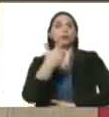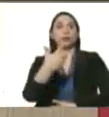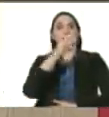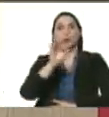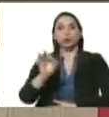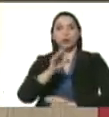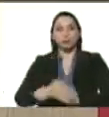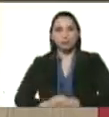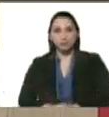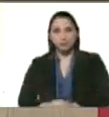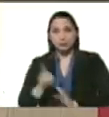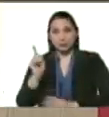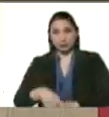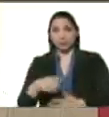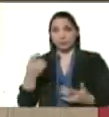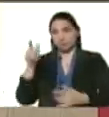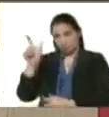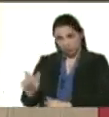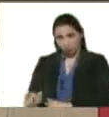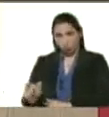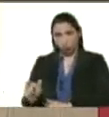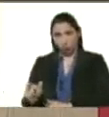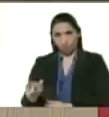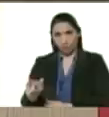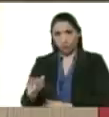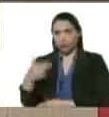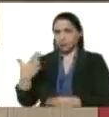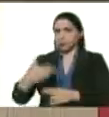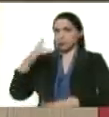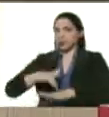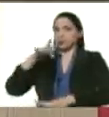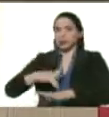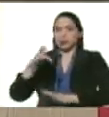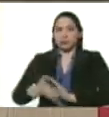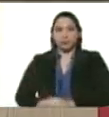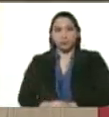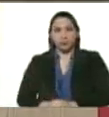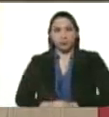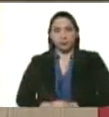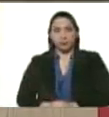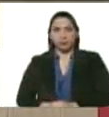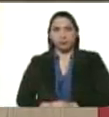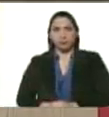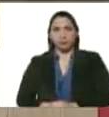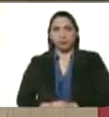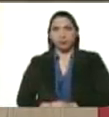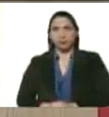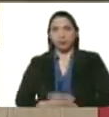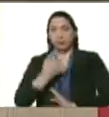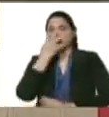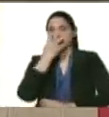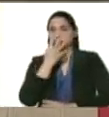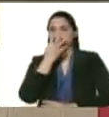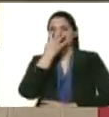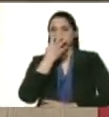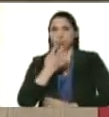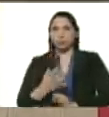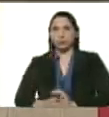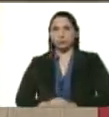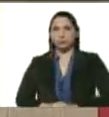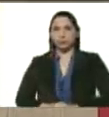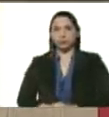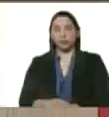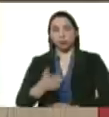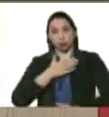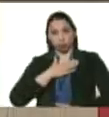44.3% y, bueno, un paciente en estado de gravedad que se encuentra en la terapia intensiva. Yo